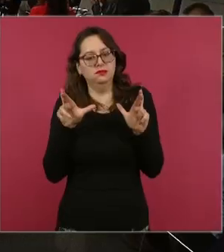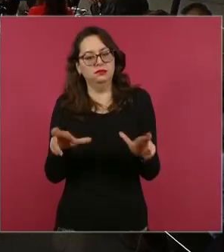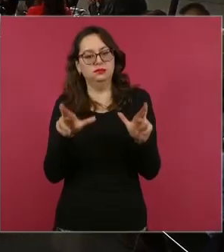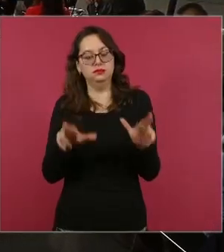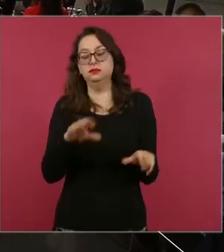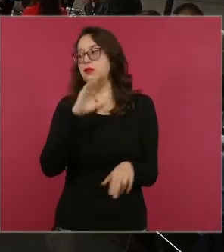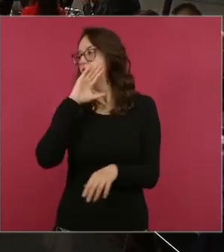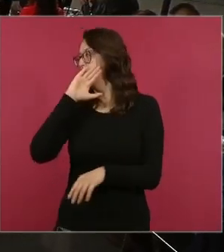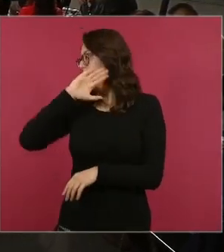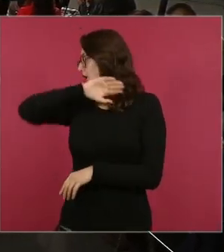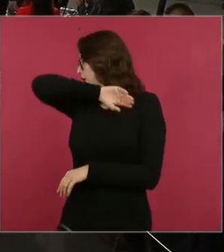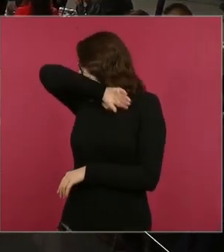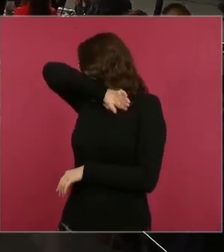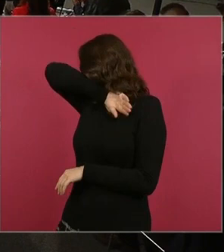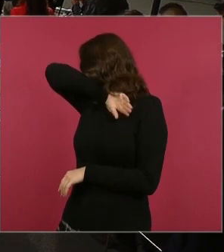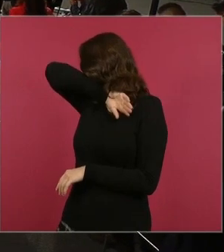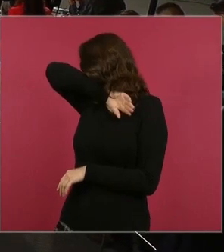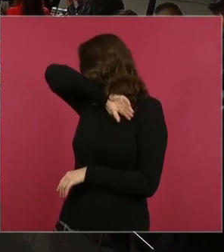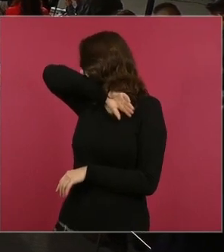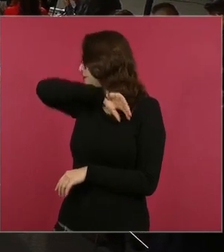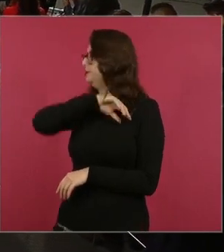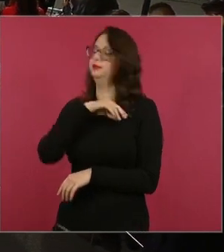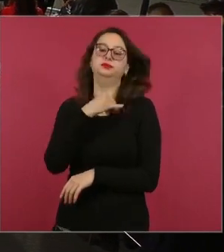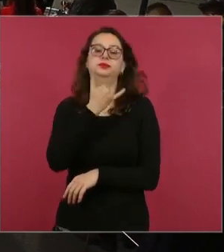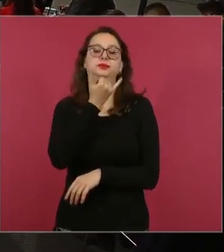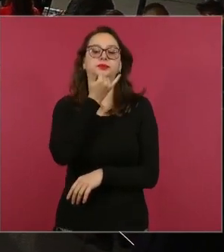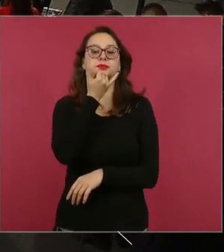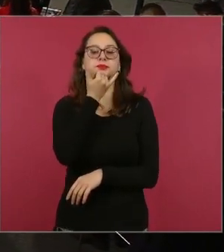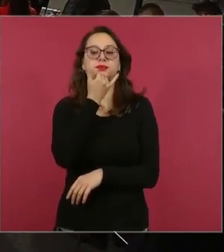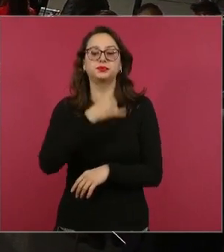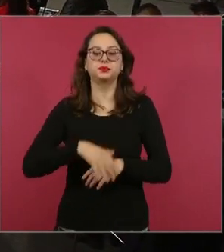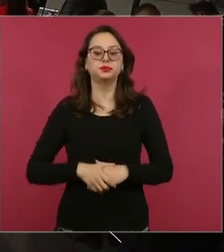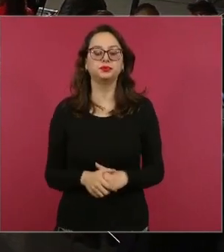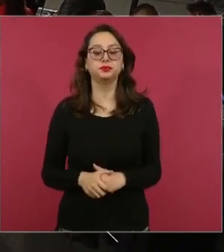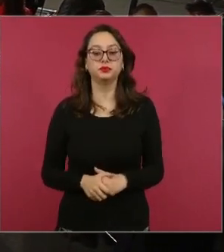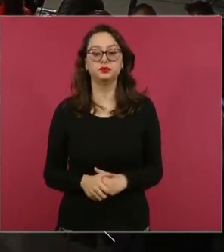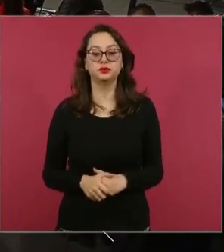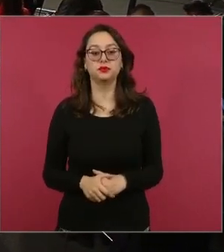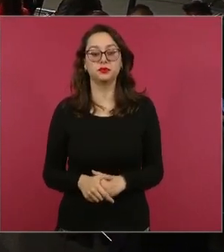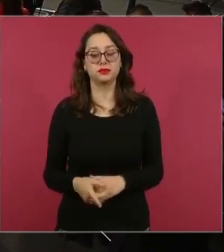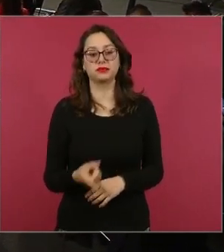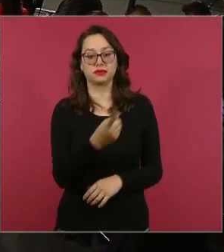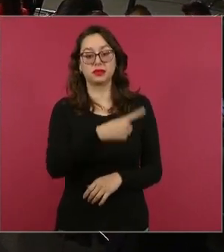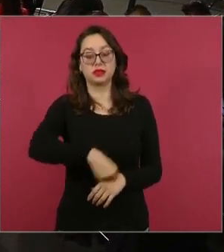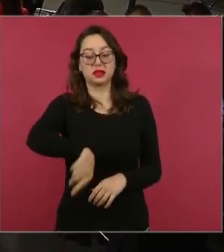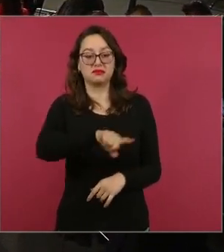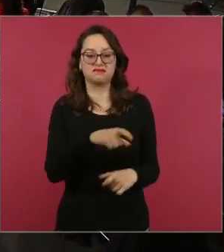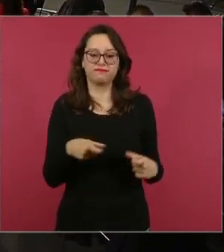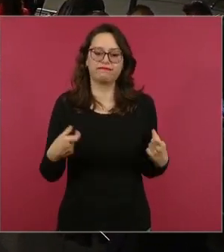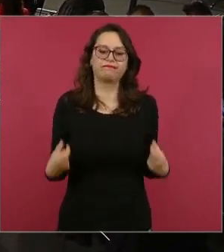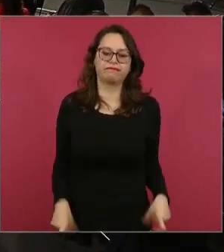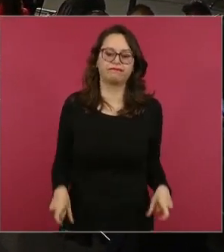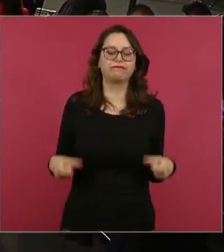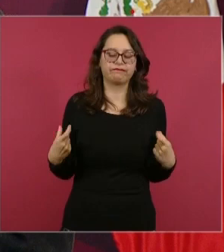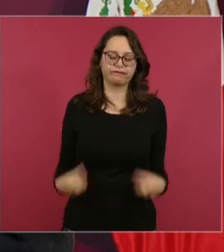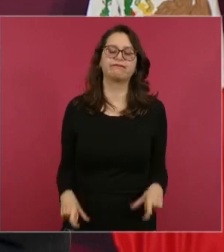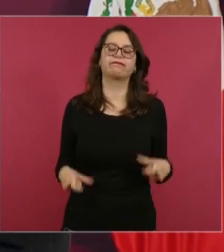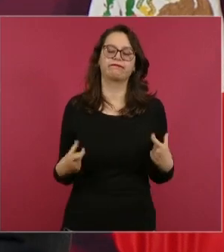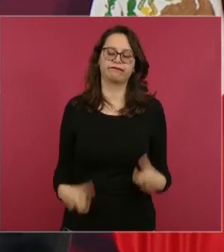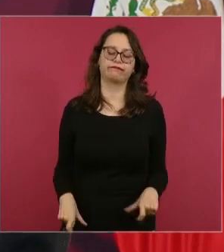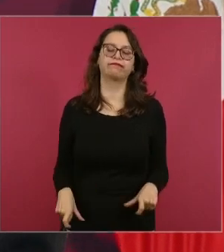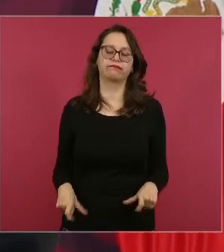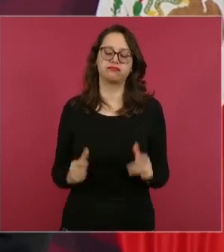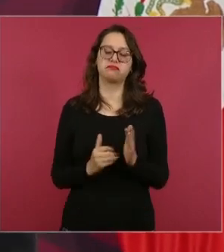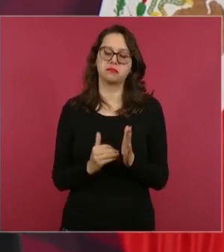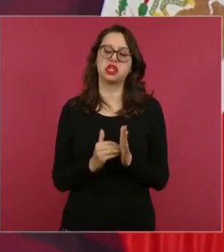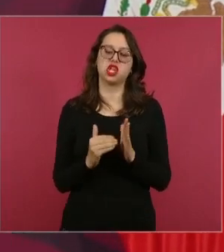lo más eh cuantioso En cuanto a acumulación